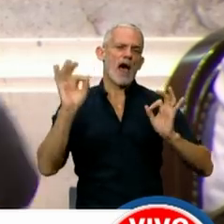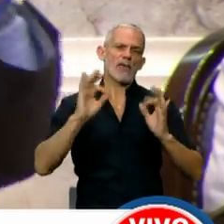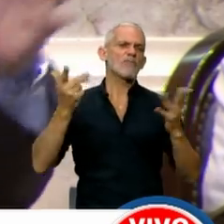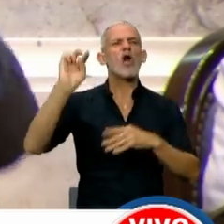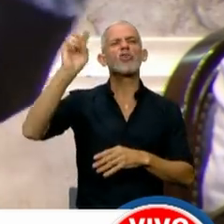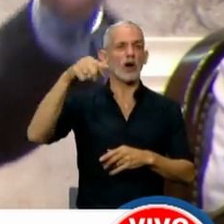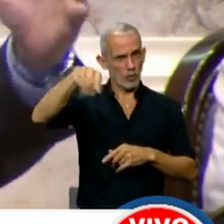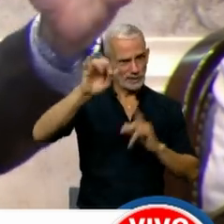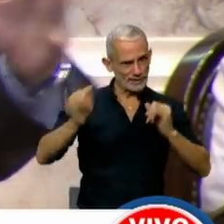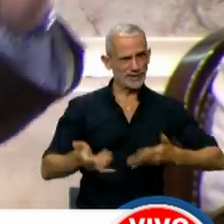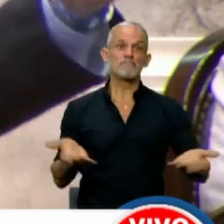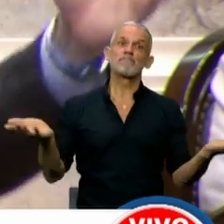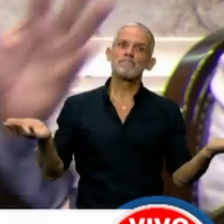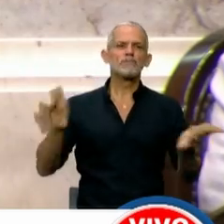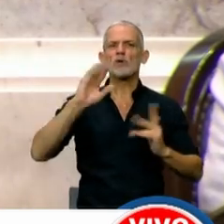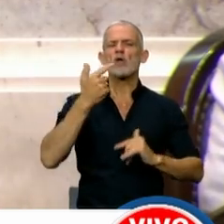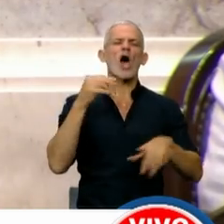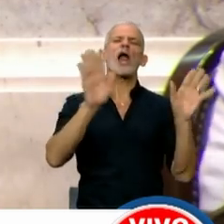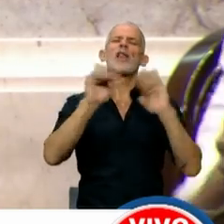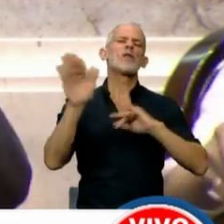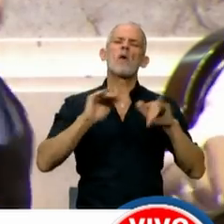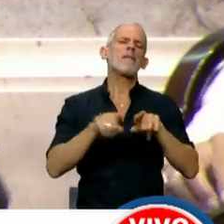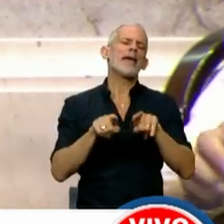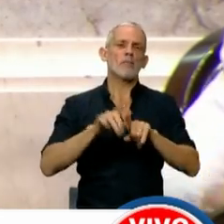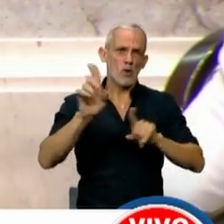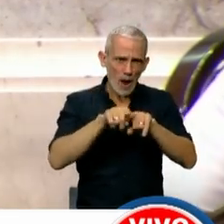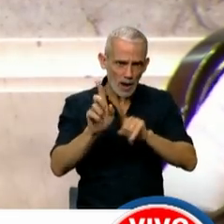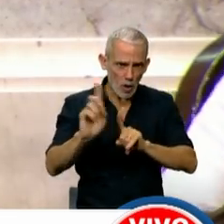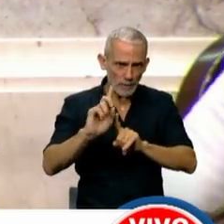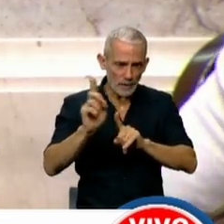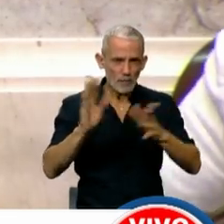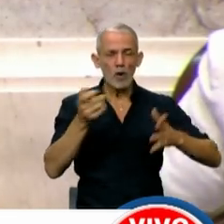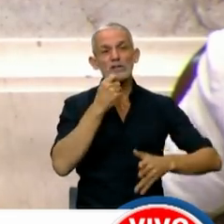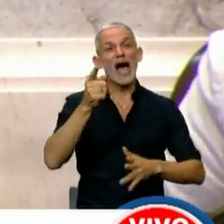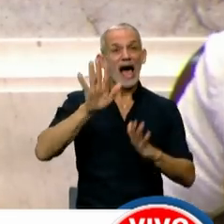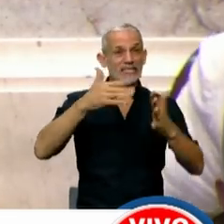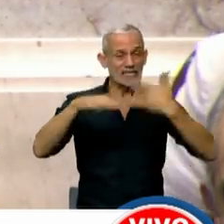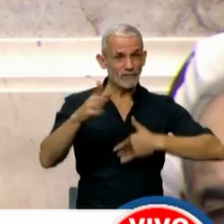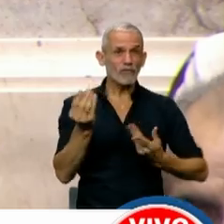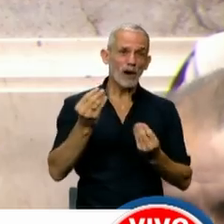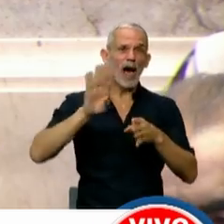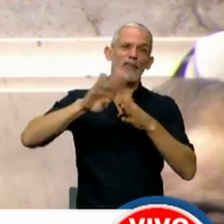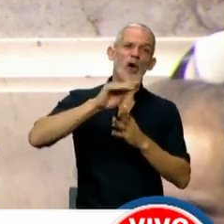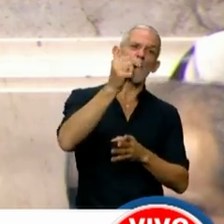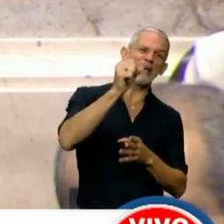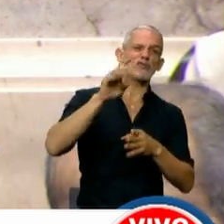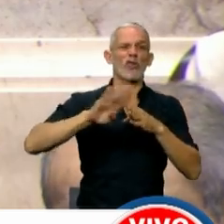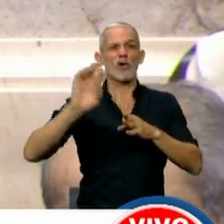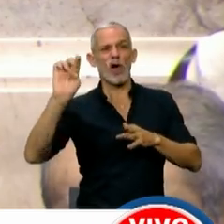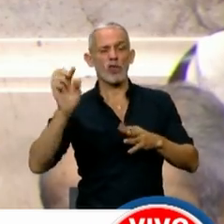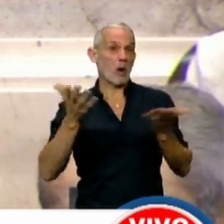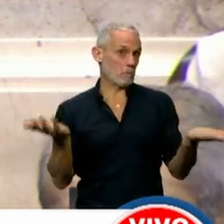dólares y dicen que que no que es lo mismo no es lo mismo si hubiera sido lo mismo de eduard se empezó prendo dólares